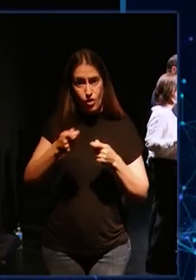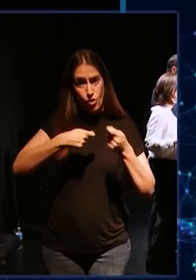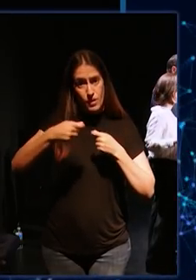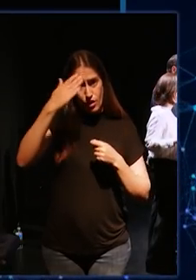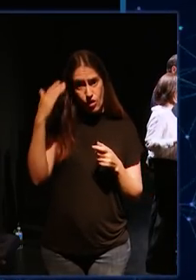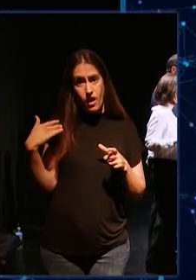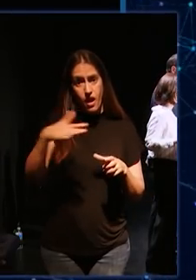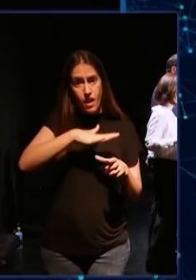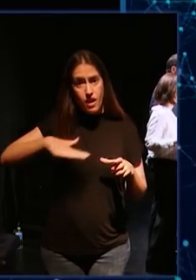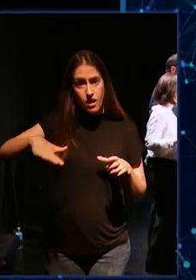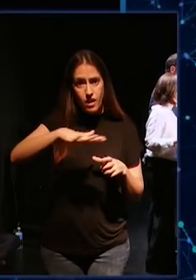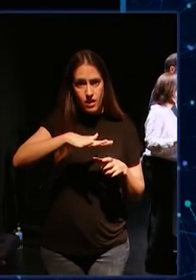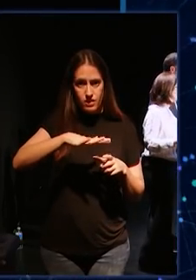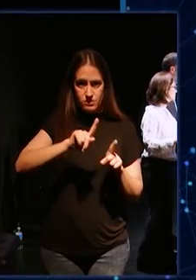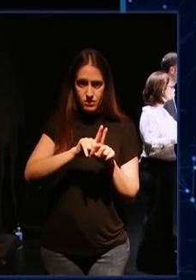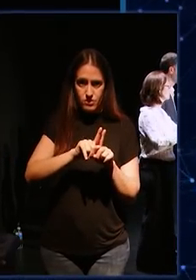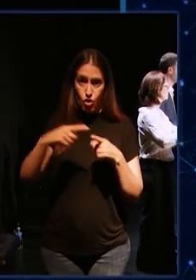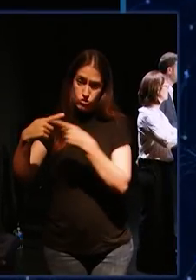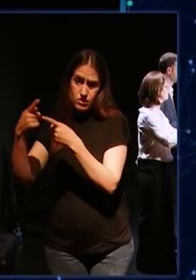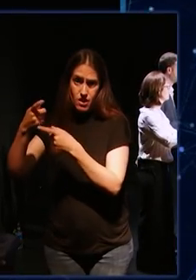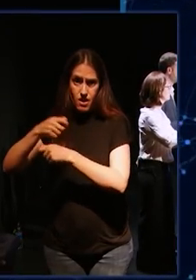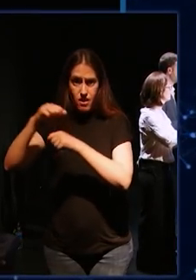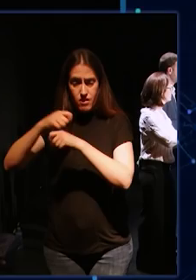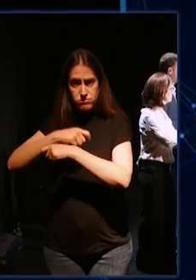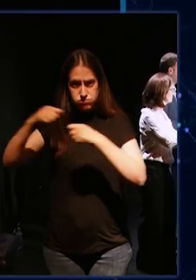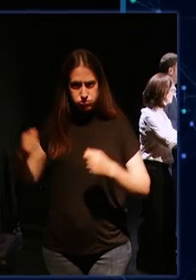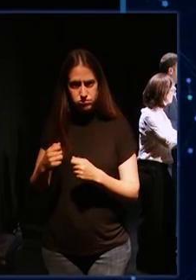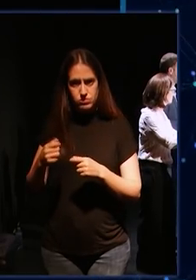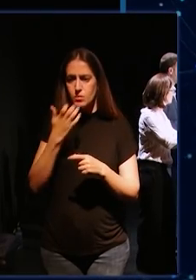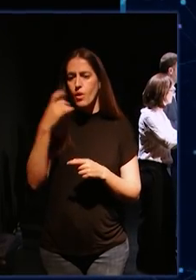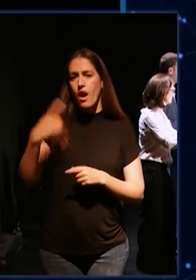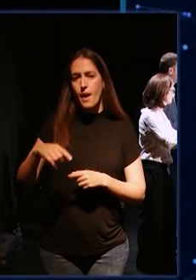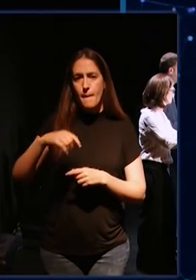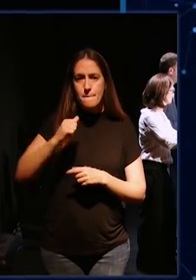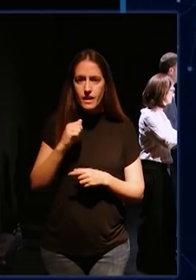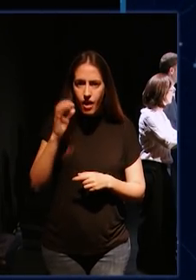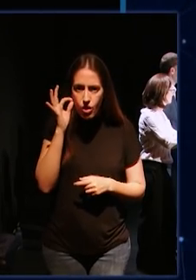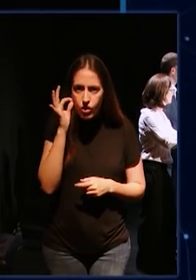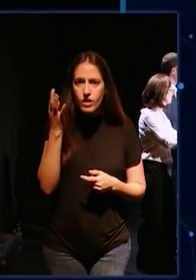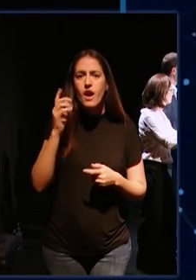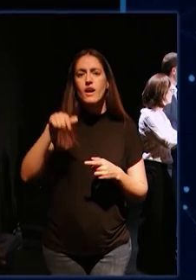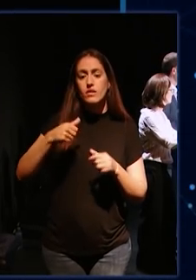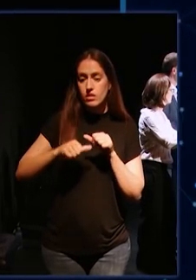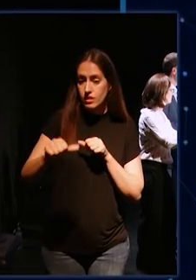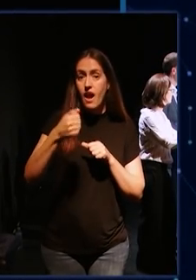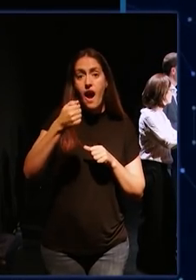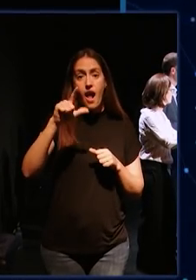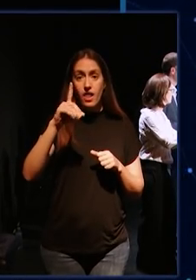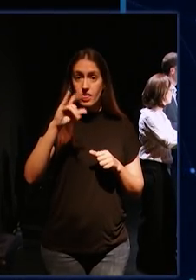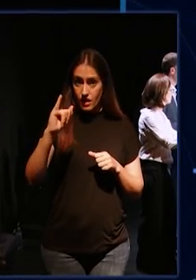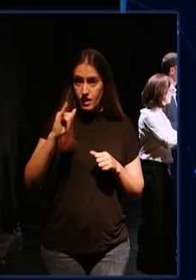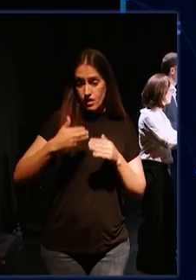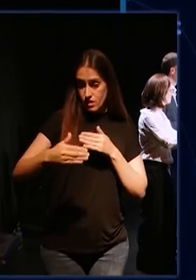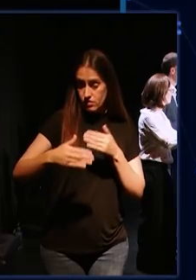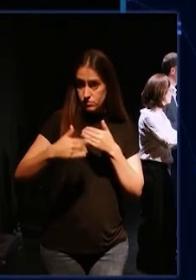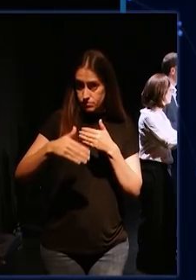grandes, superficies. Es decir, en Cardedeu últimamente se están abriendo grandes superficies. Se abrió el Mercadona, ahora se abrió un Aldi. Y a